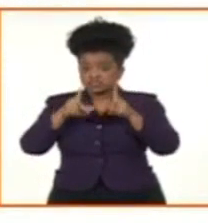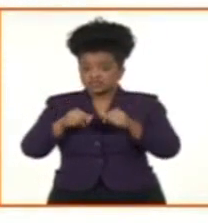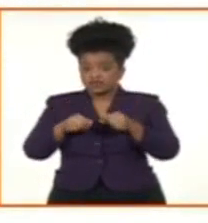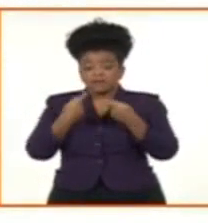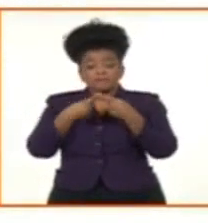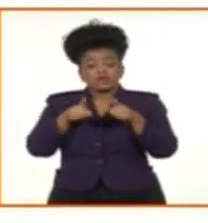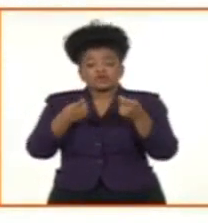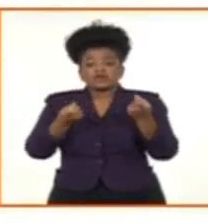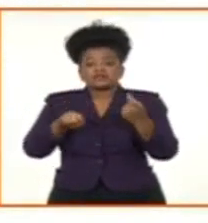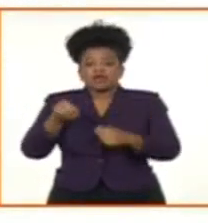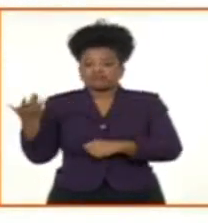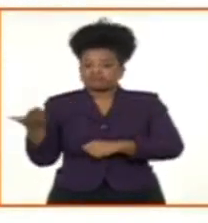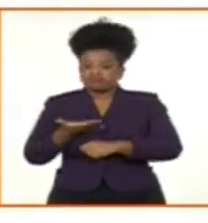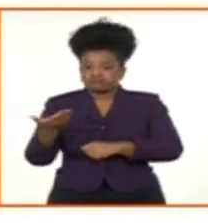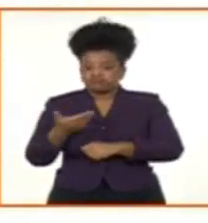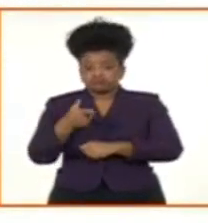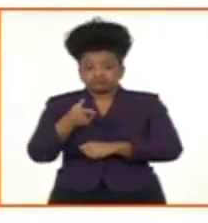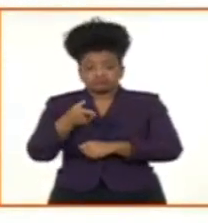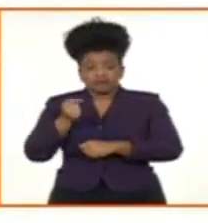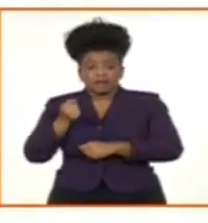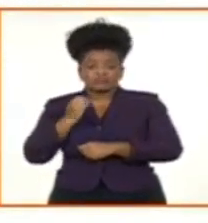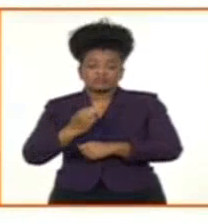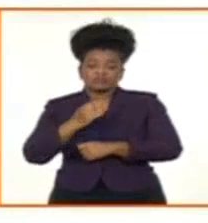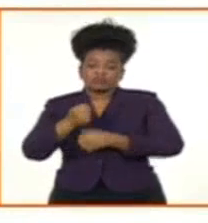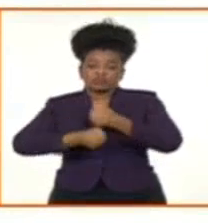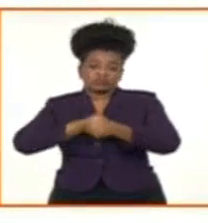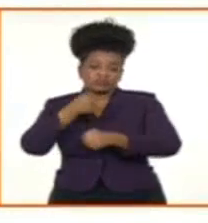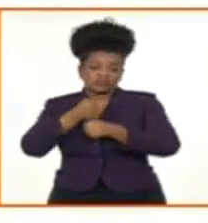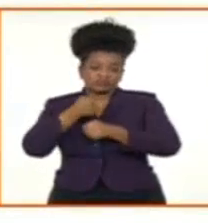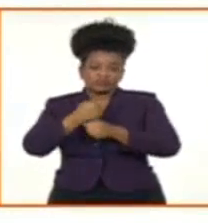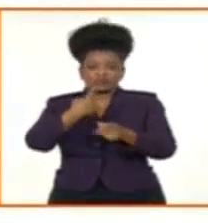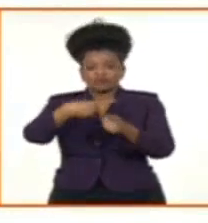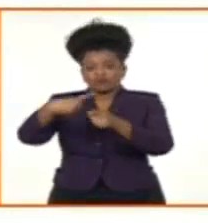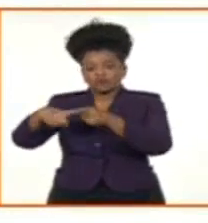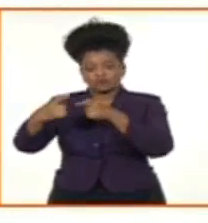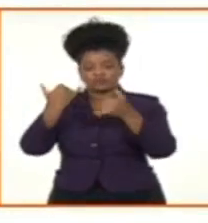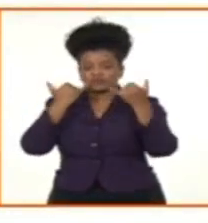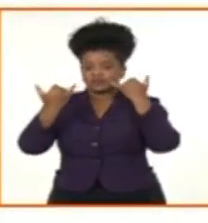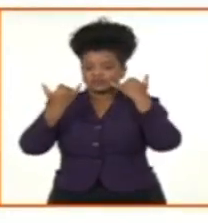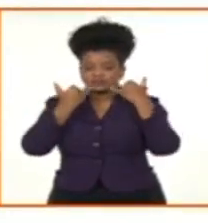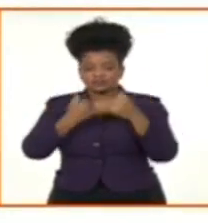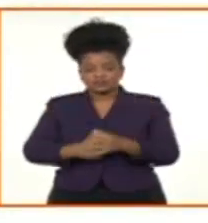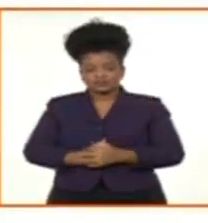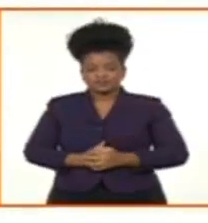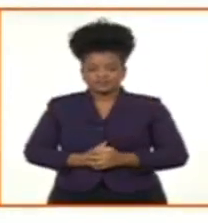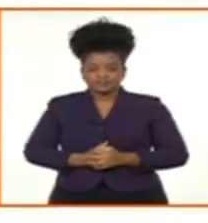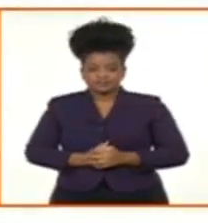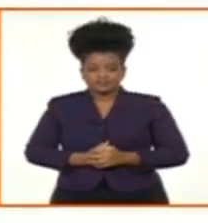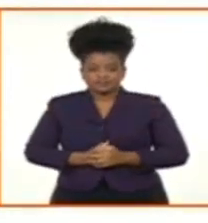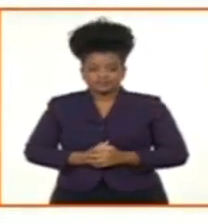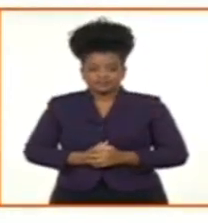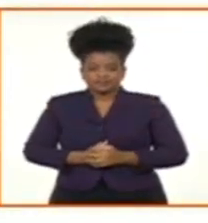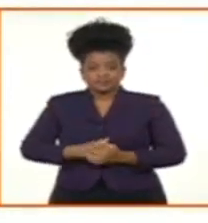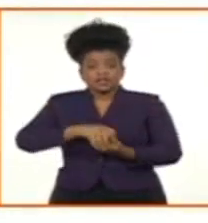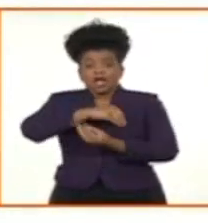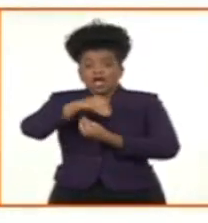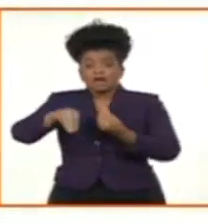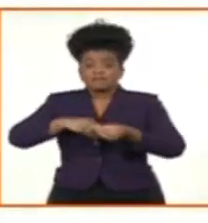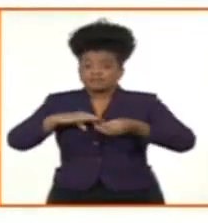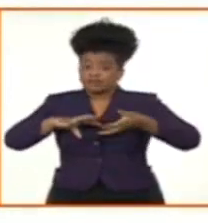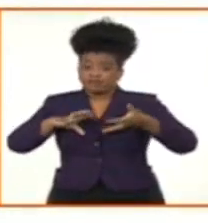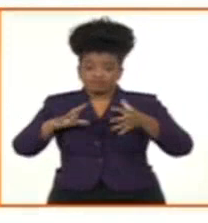la utilización de los recursos que teníamos y de la optimización de los que teníamos. Porque además cambió el esquema, como usted mismo decía, no solo pasó el